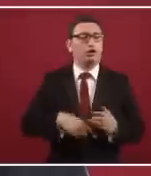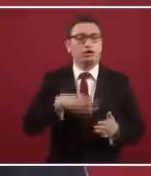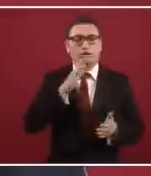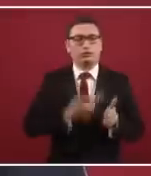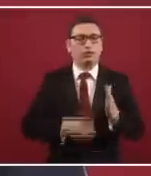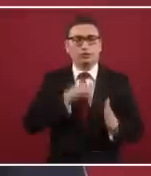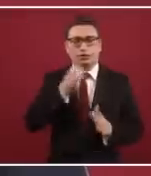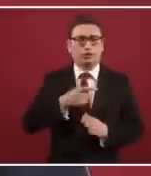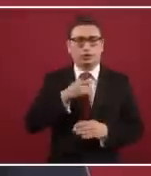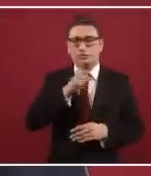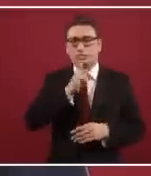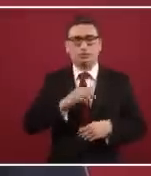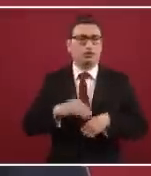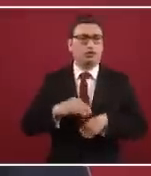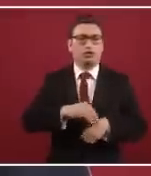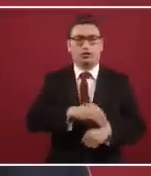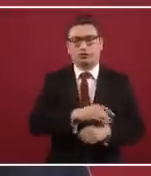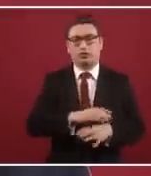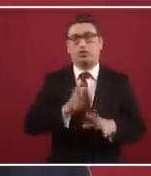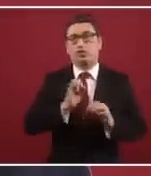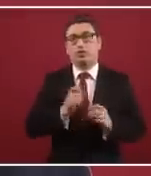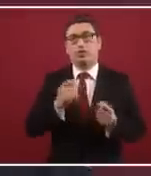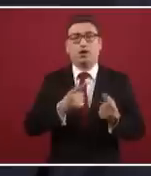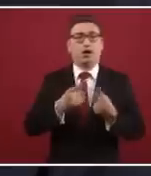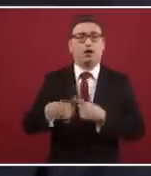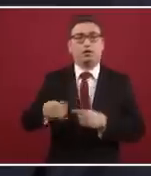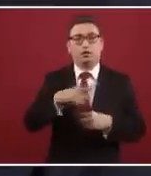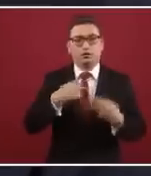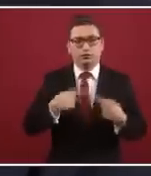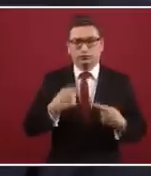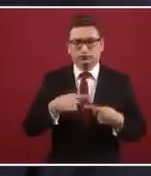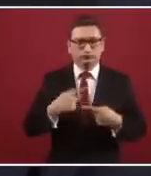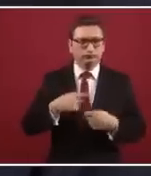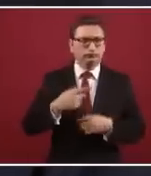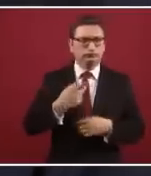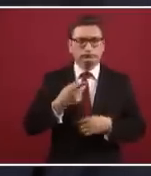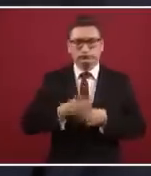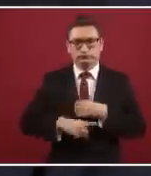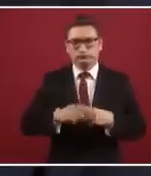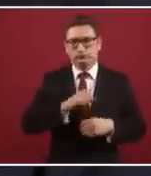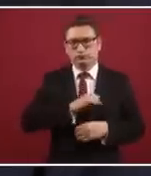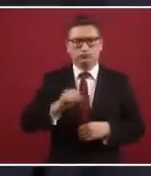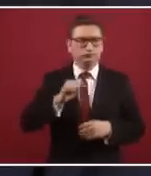protegerlos a los presuntos delincuentes.